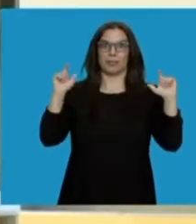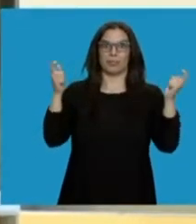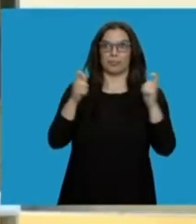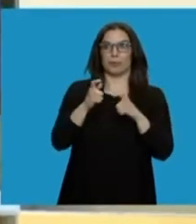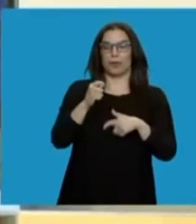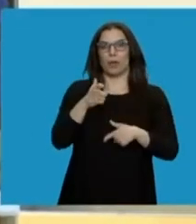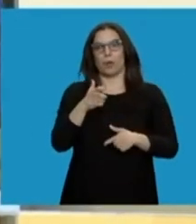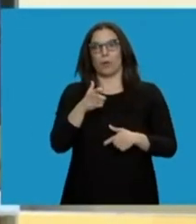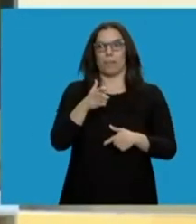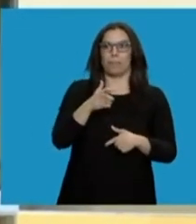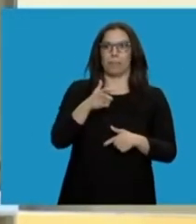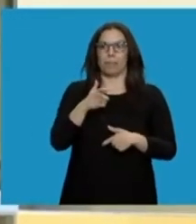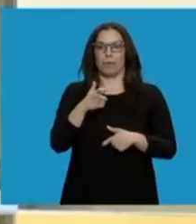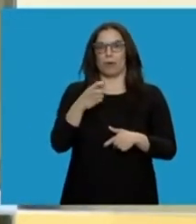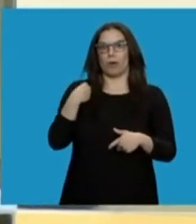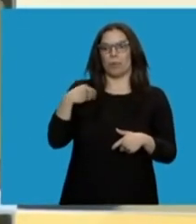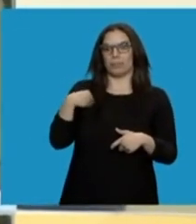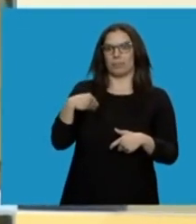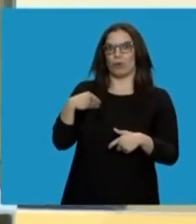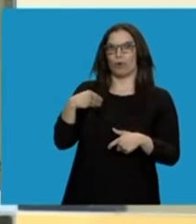el discurso de Ana Simón, de Ana Iris Simón.